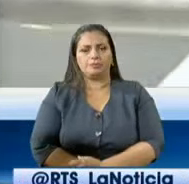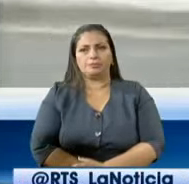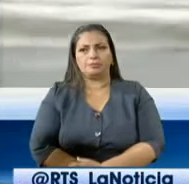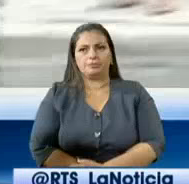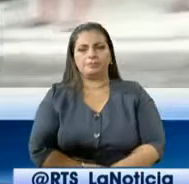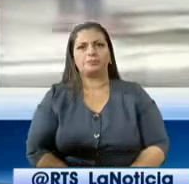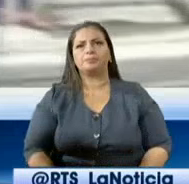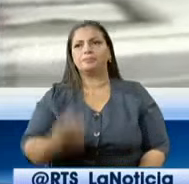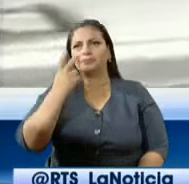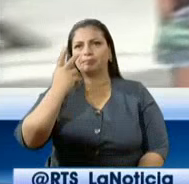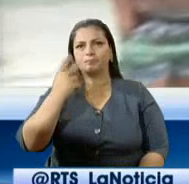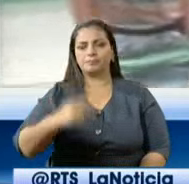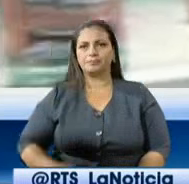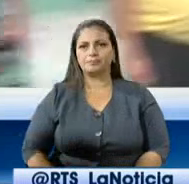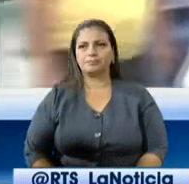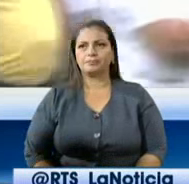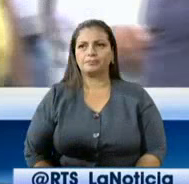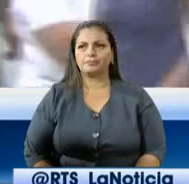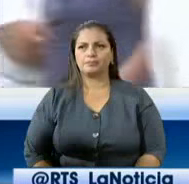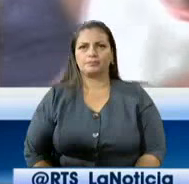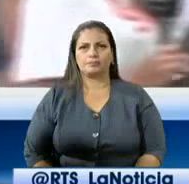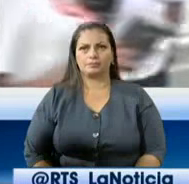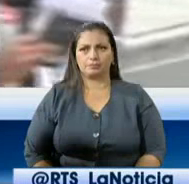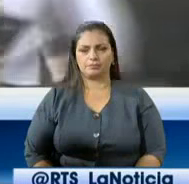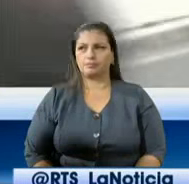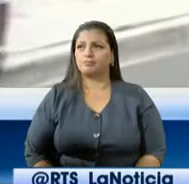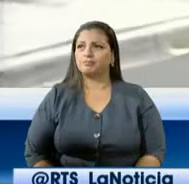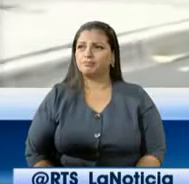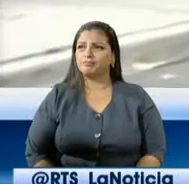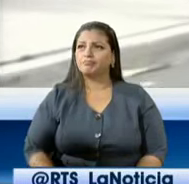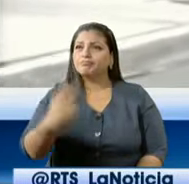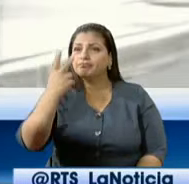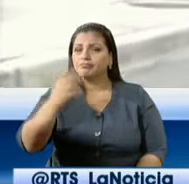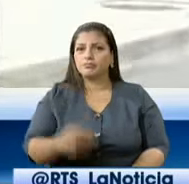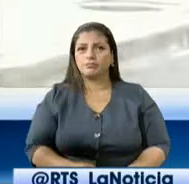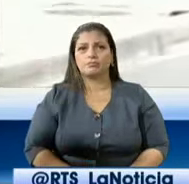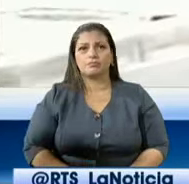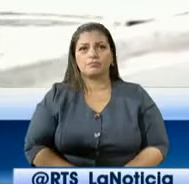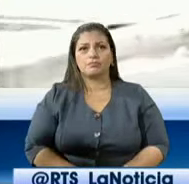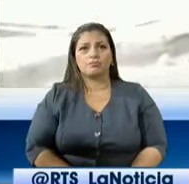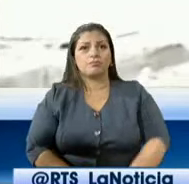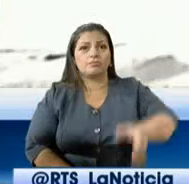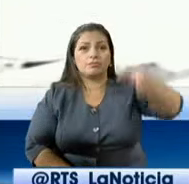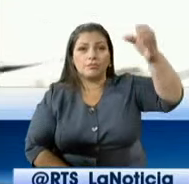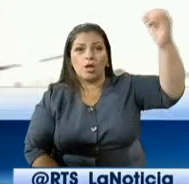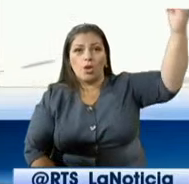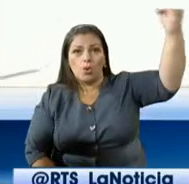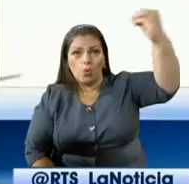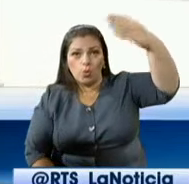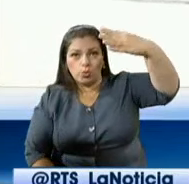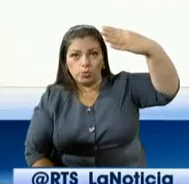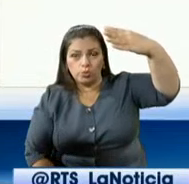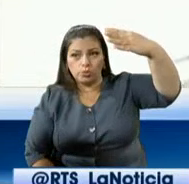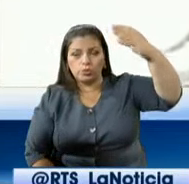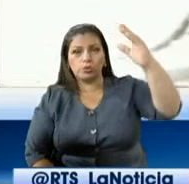estamos justamente con un problema también que tienen con este poste de luz, ahí lo estamos viendo. Al parecer allí